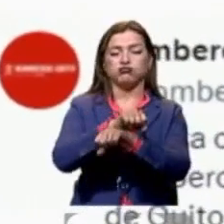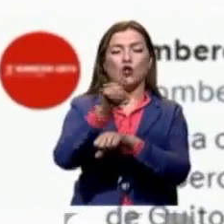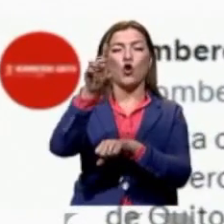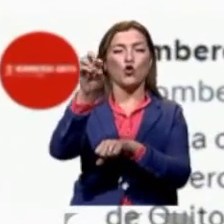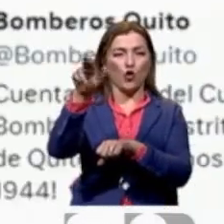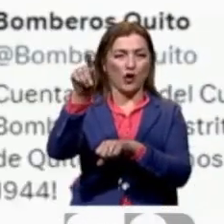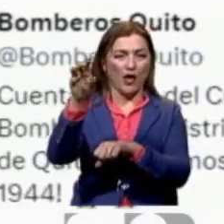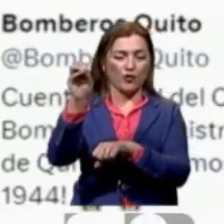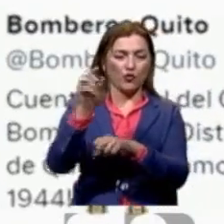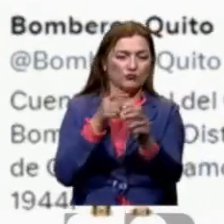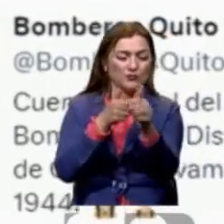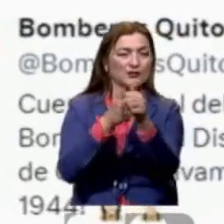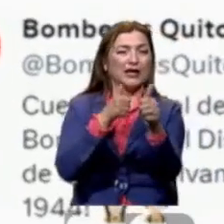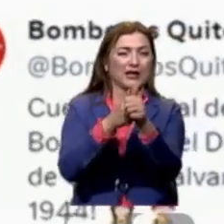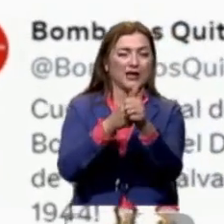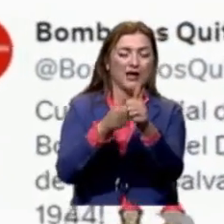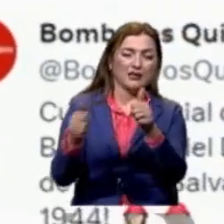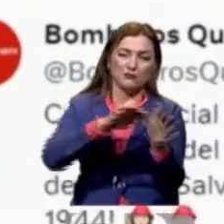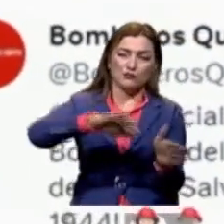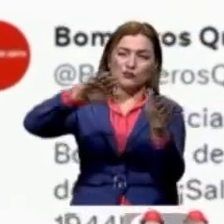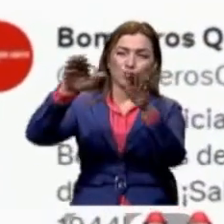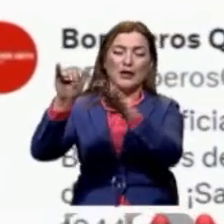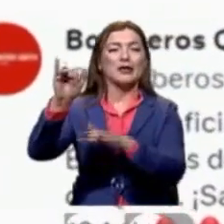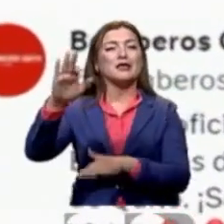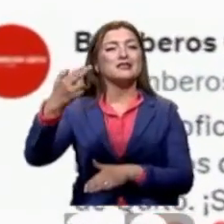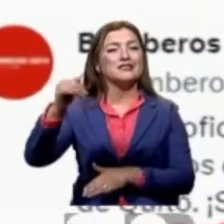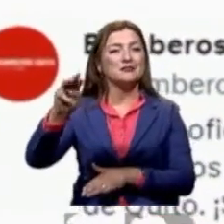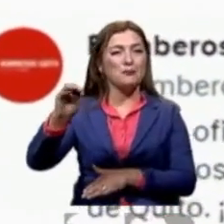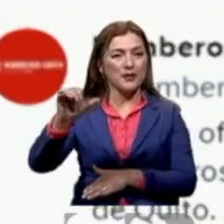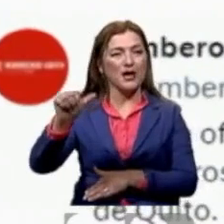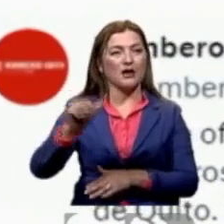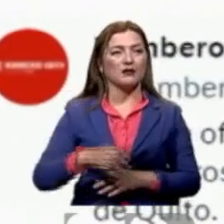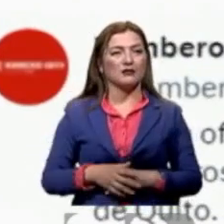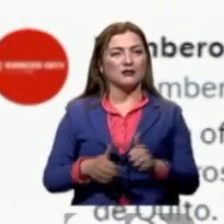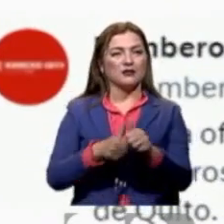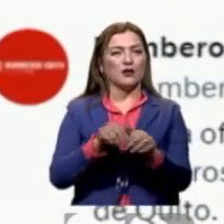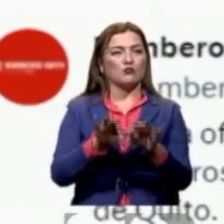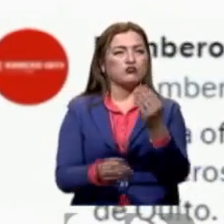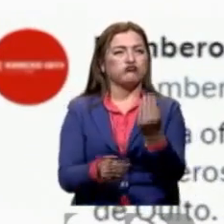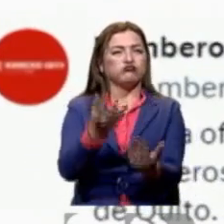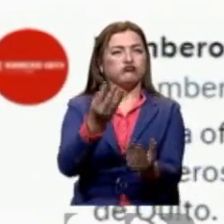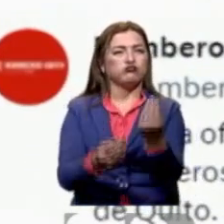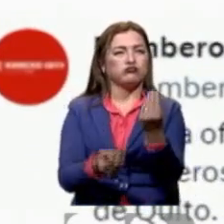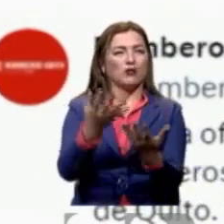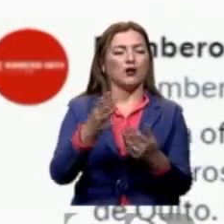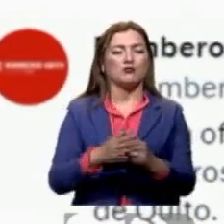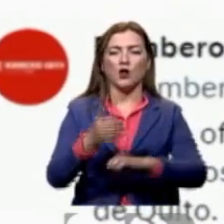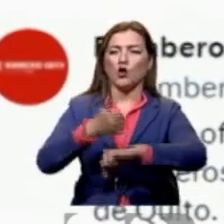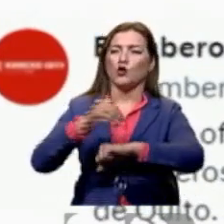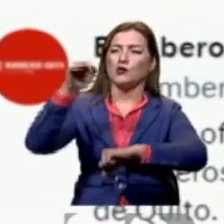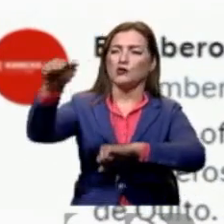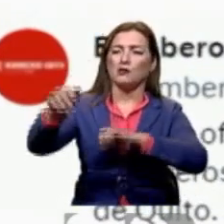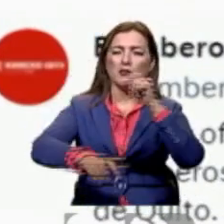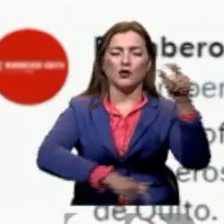y también en las cercanías de Lichimbía, justamente por este incendio que llamaba también, hacía un llamado a las autoridades, a